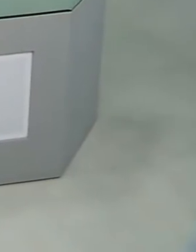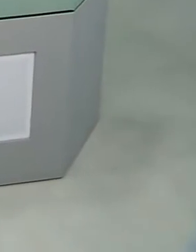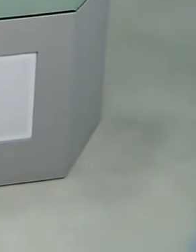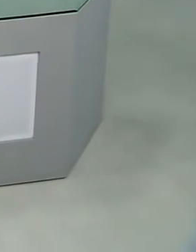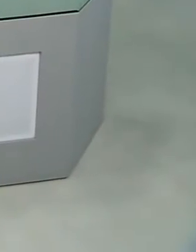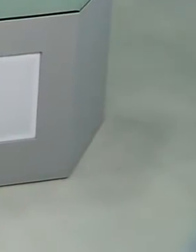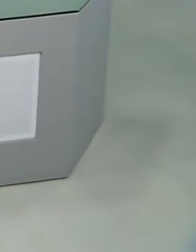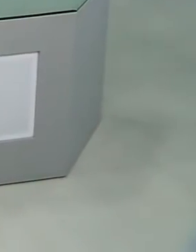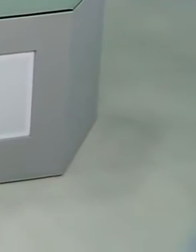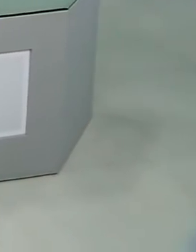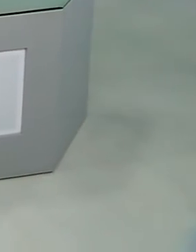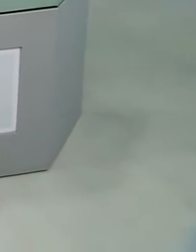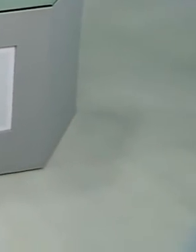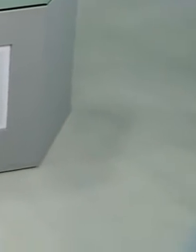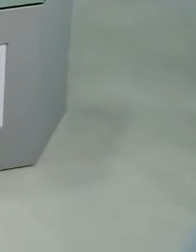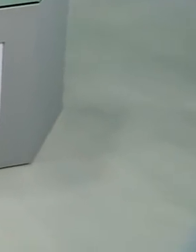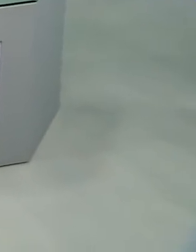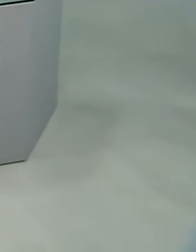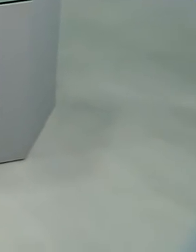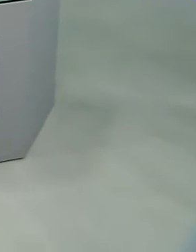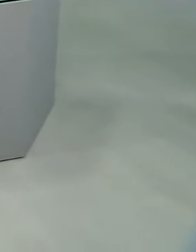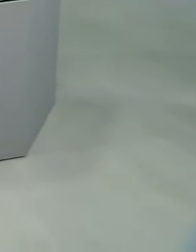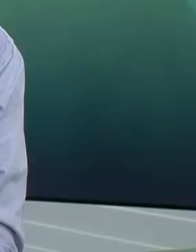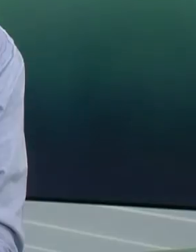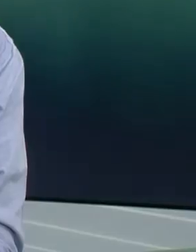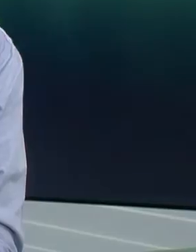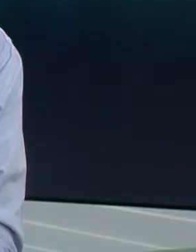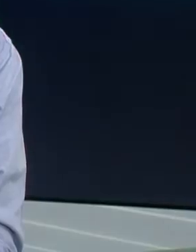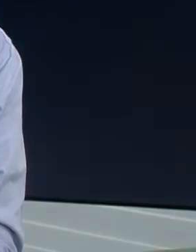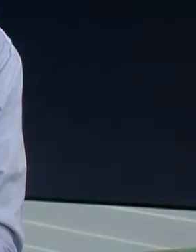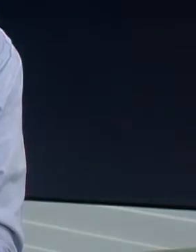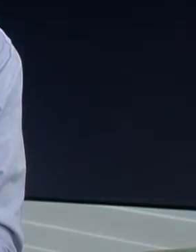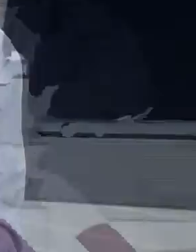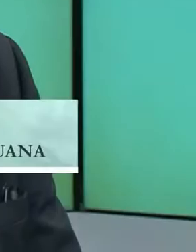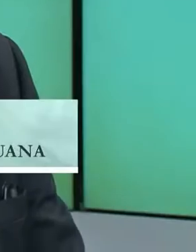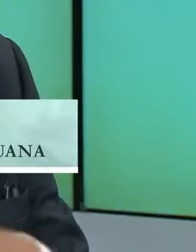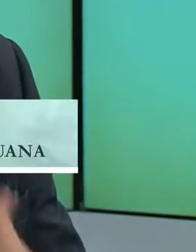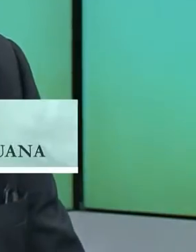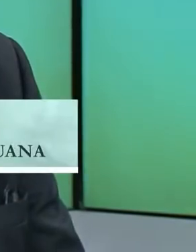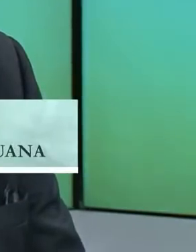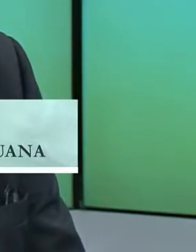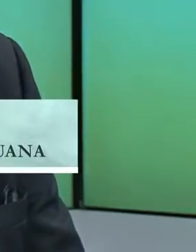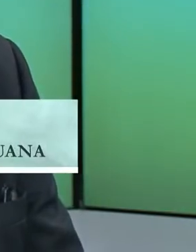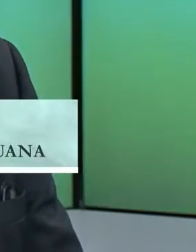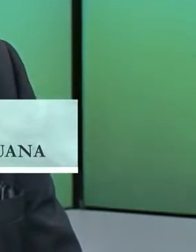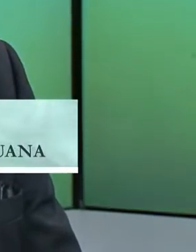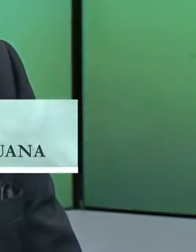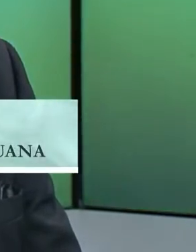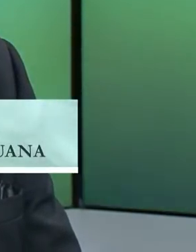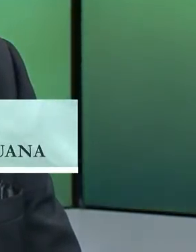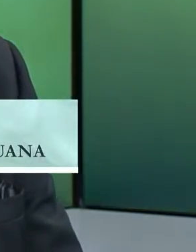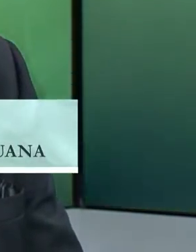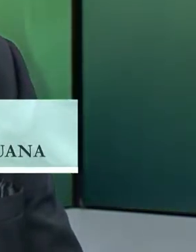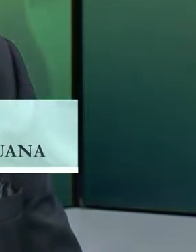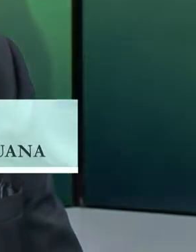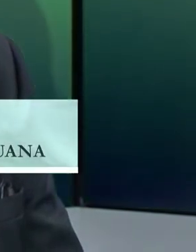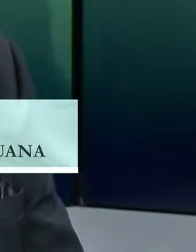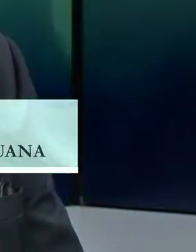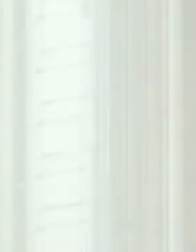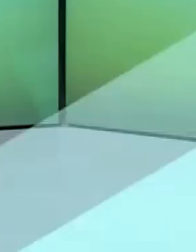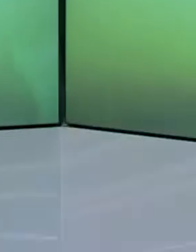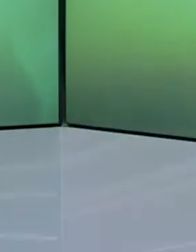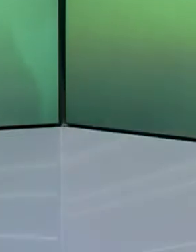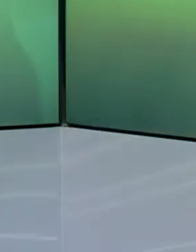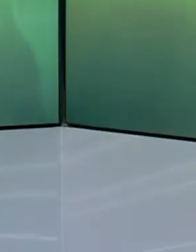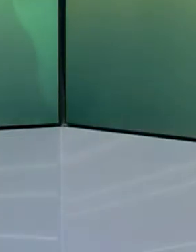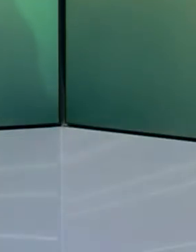avance importantísimo que la Iglesia debía dar desde muchos siglos atrás. Como que la liturgia fuera en el idioma de las